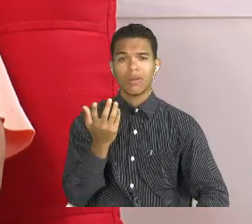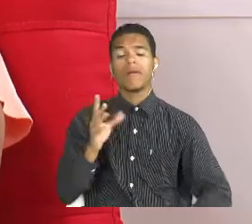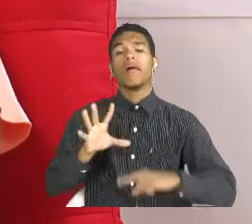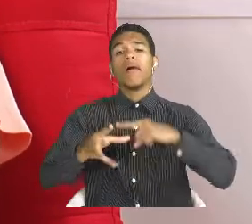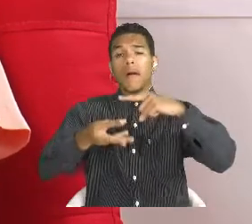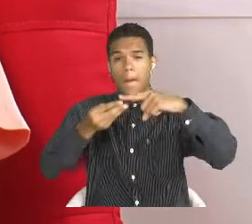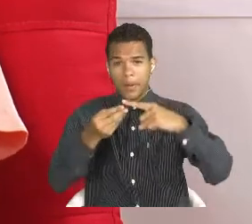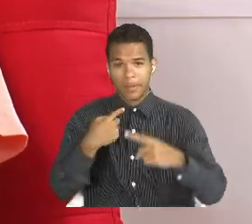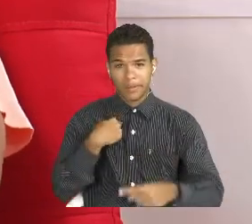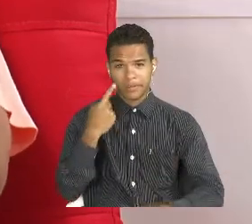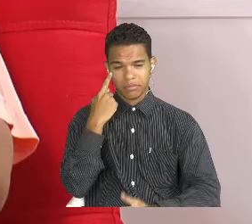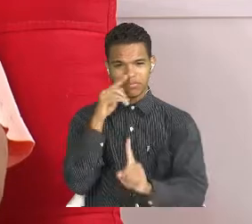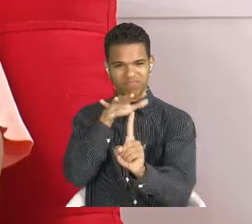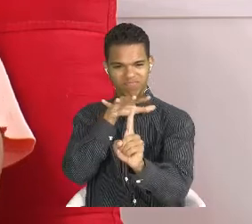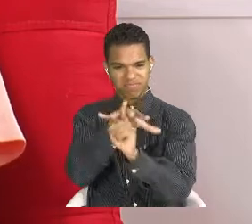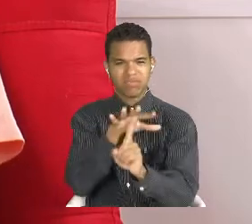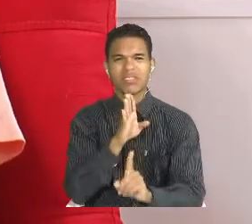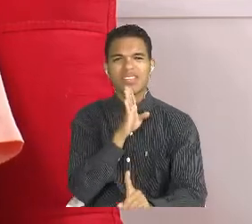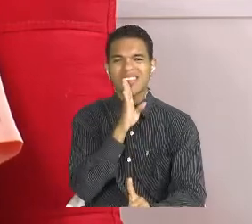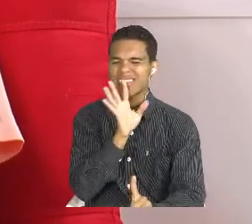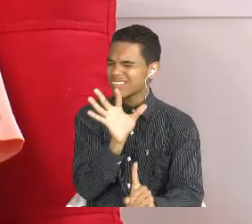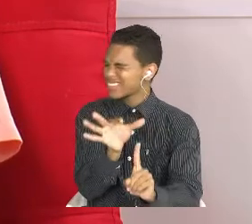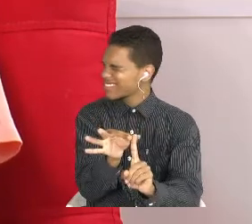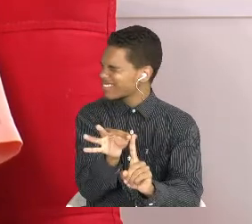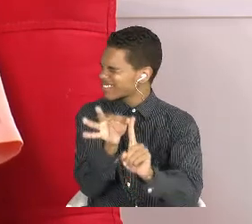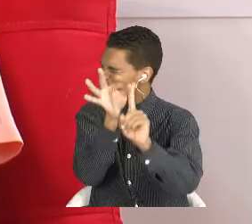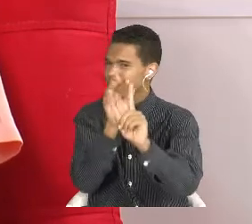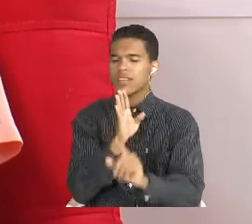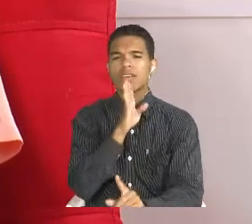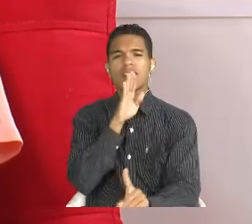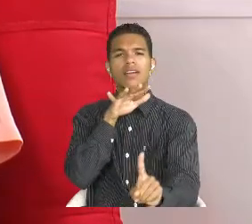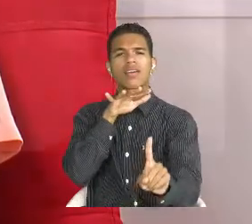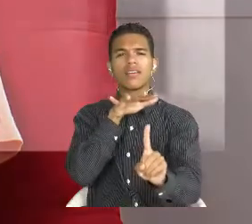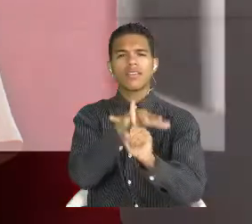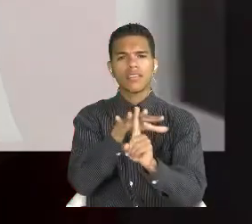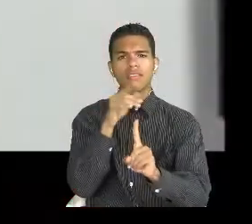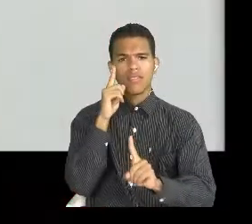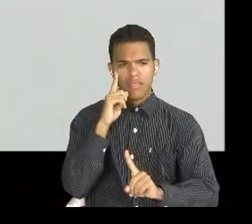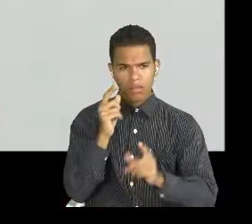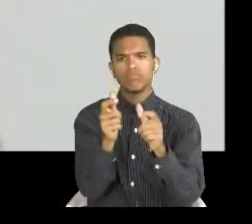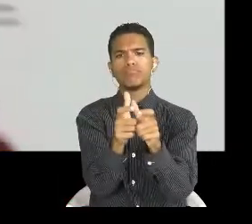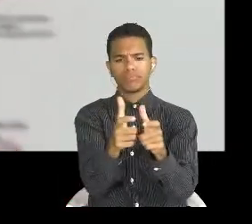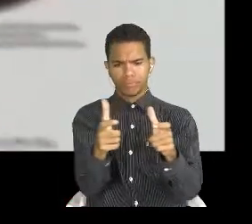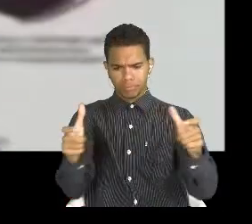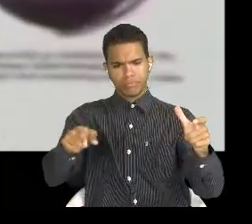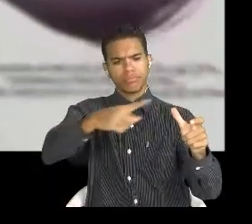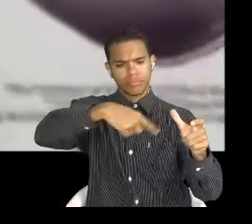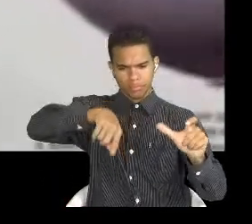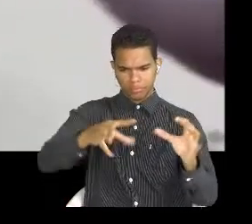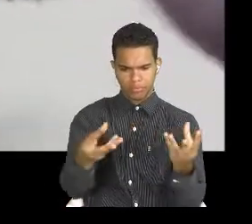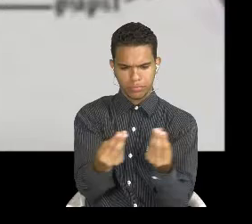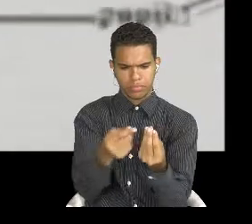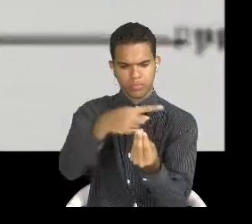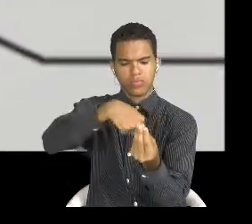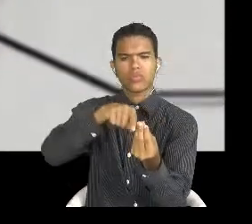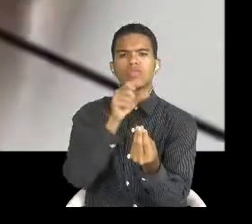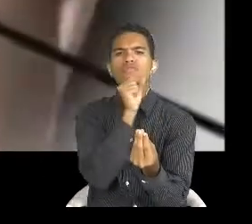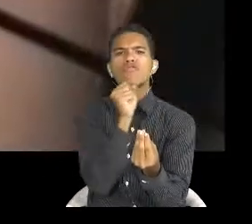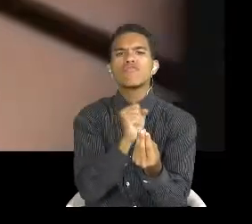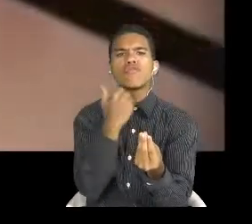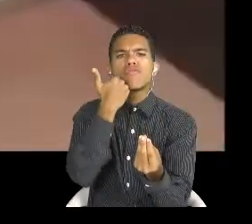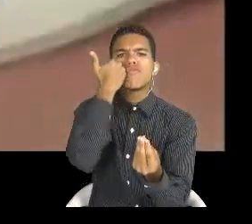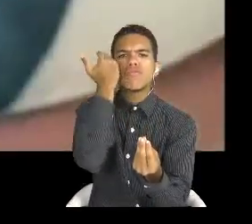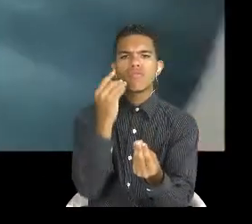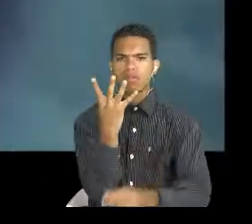afecta especialmente o el más frecuentemente de presentación o manifestaciones del glaucoma es en las personas adultas mayores de